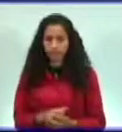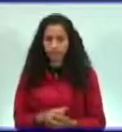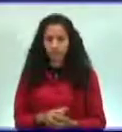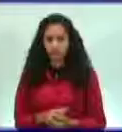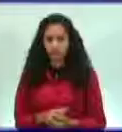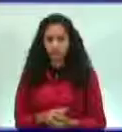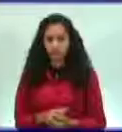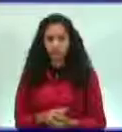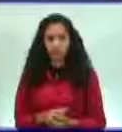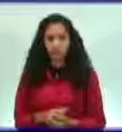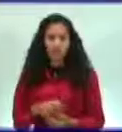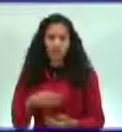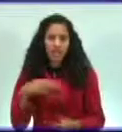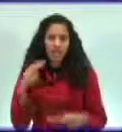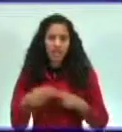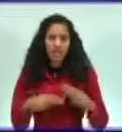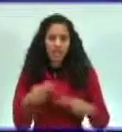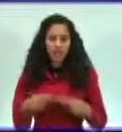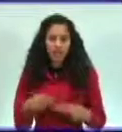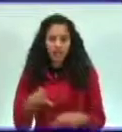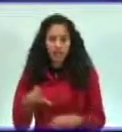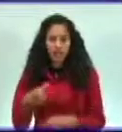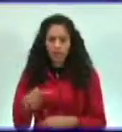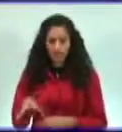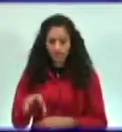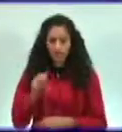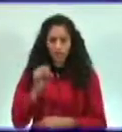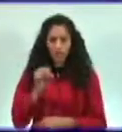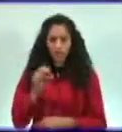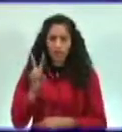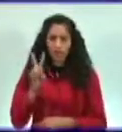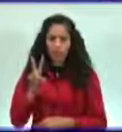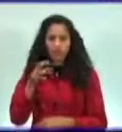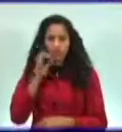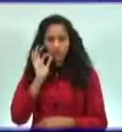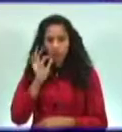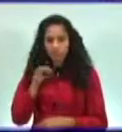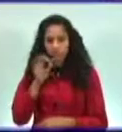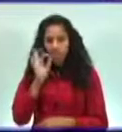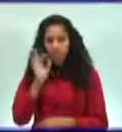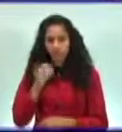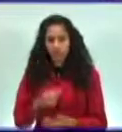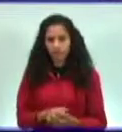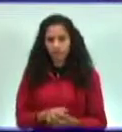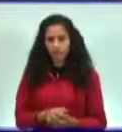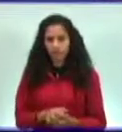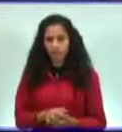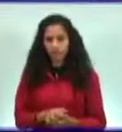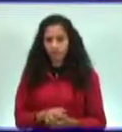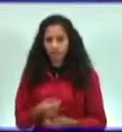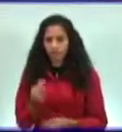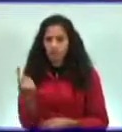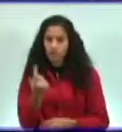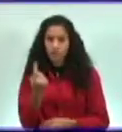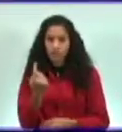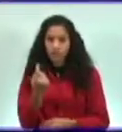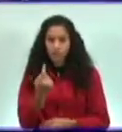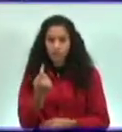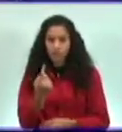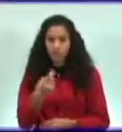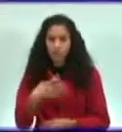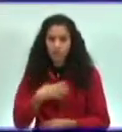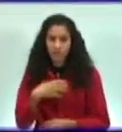¿Qué ocurre si yo quito 2 tazas? Solo me han